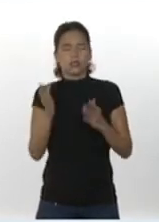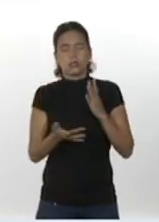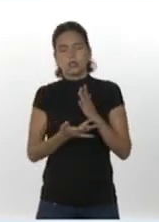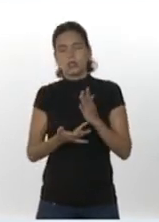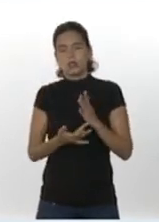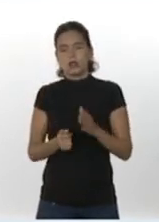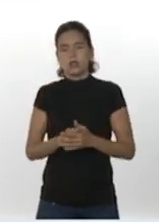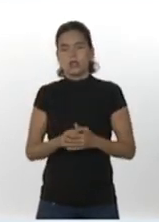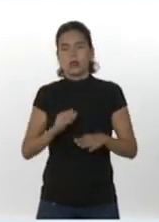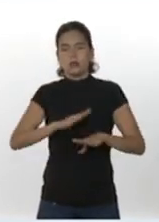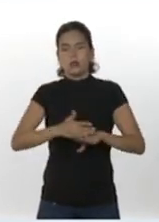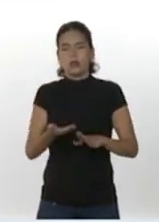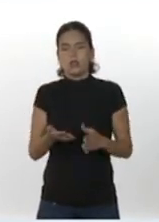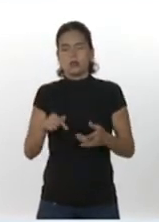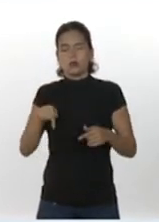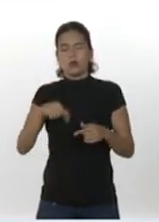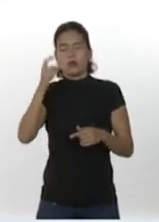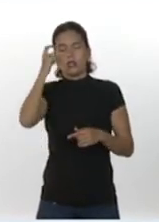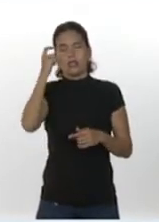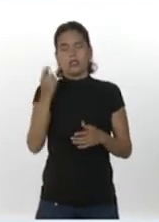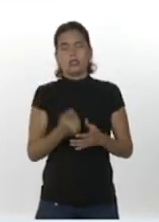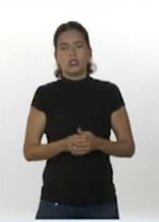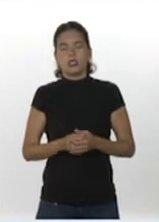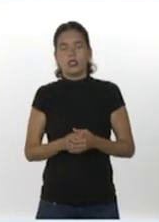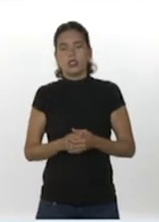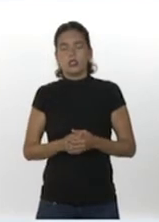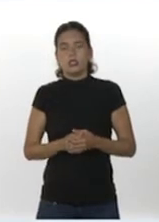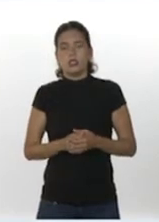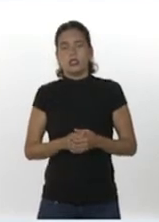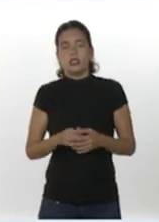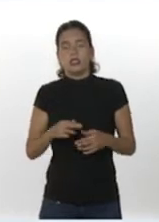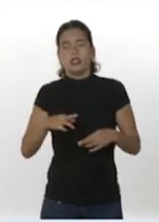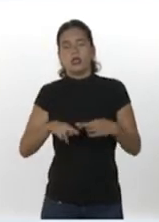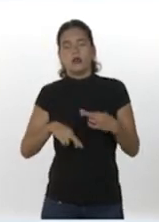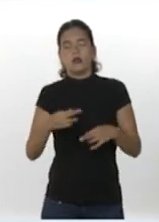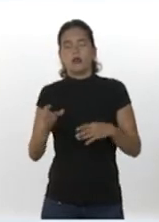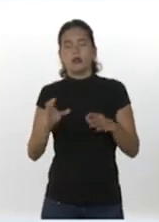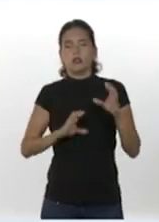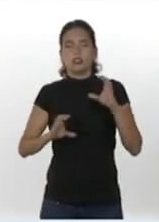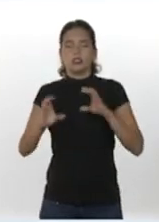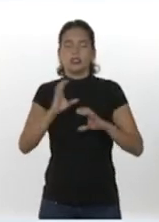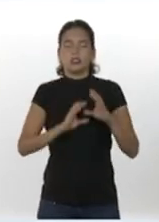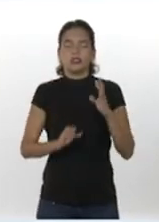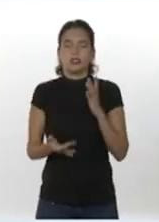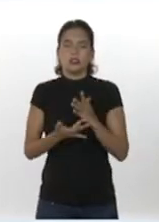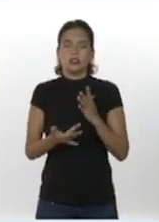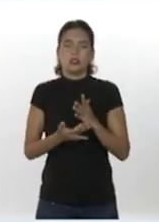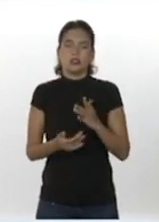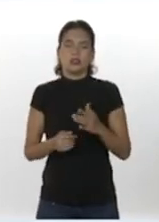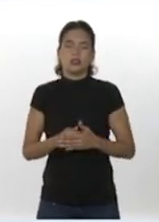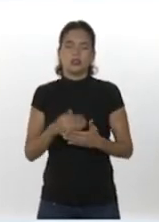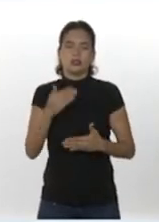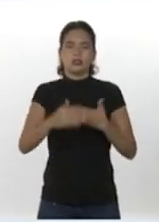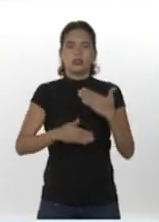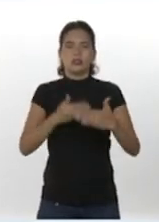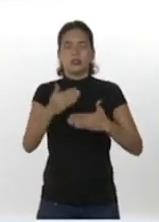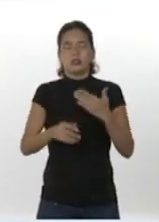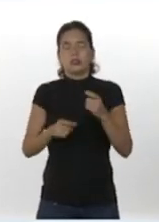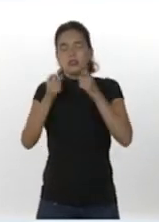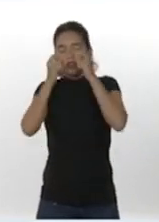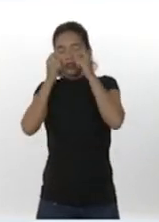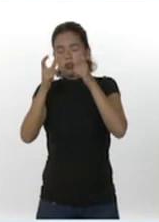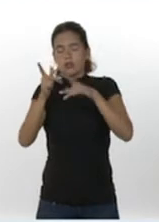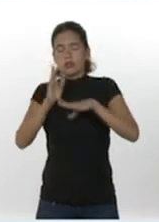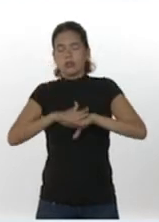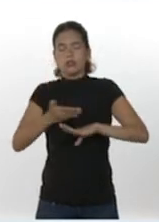Por eso hoy en día estamos en plena revolución científica y tecnológica. Nos adelantamos, descubrimos, por